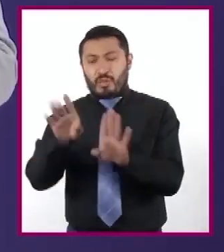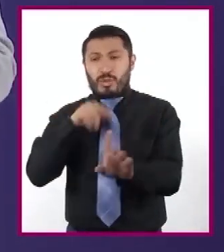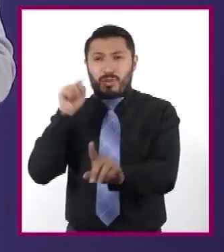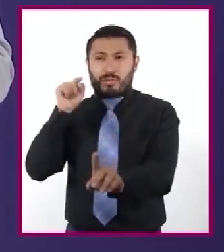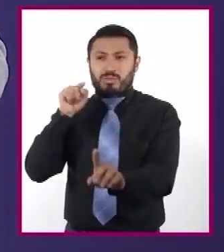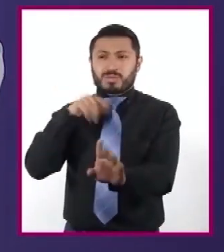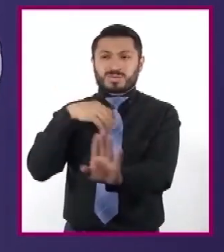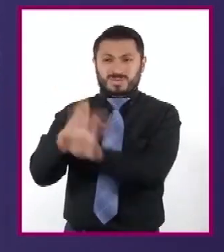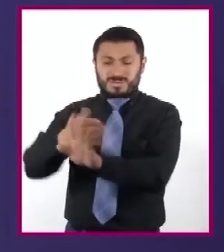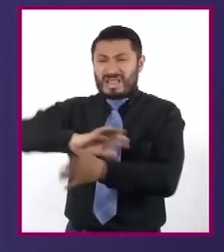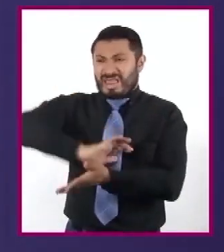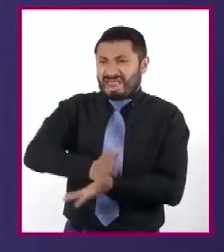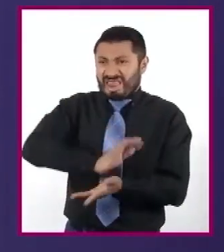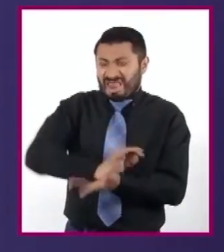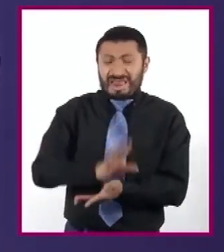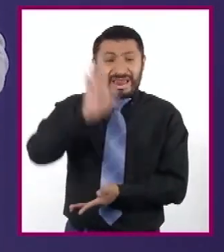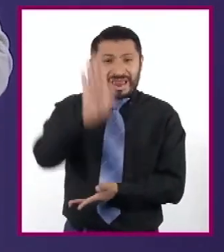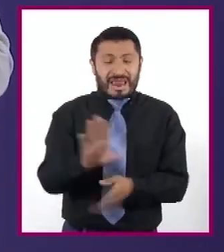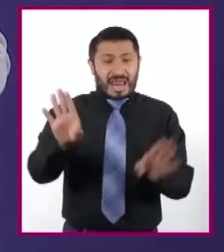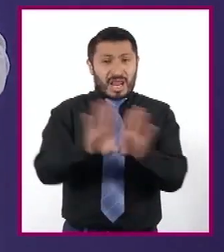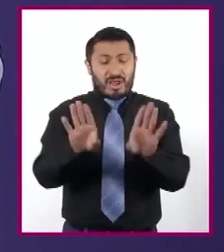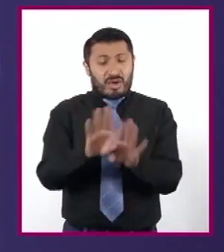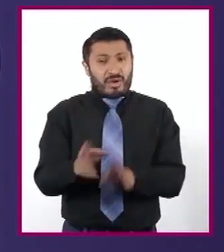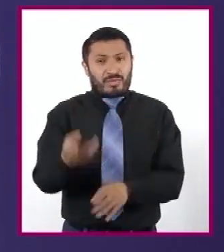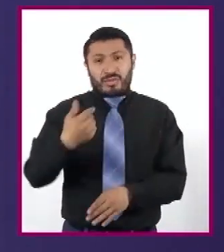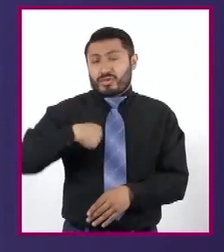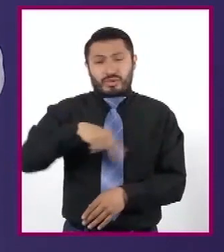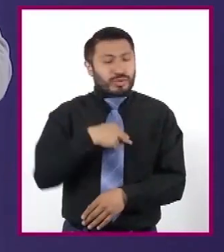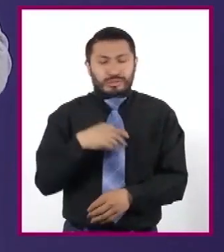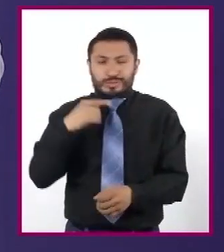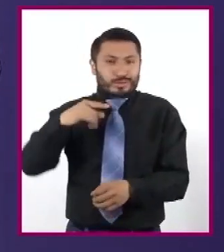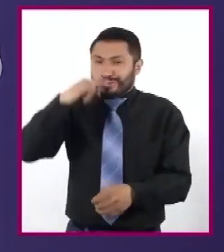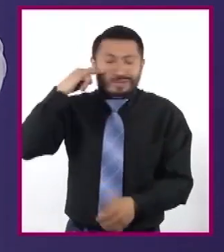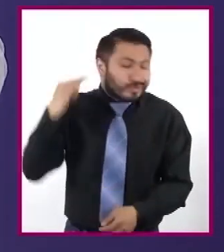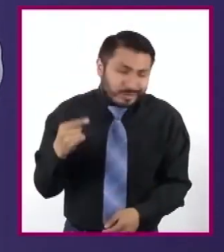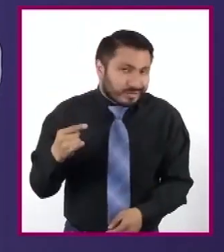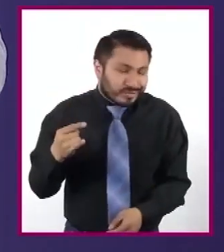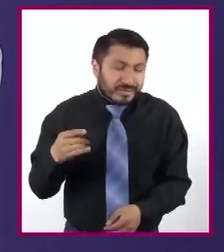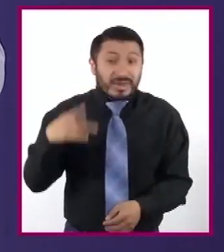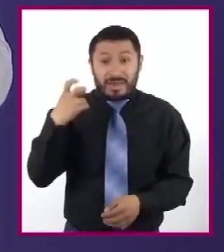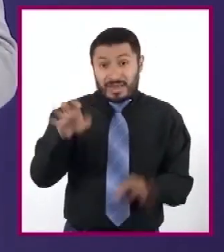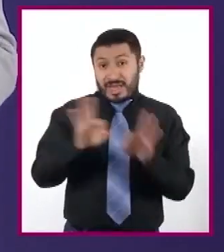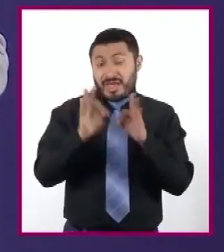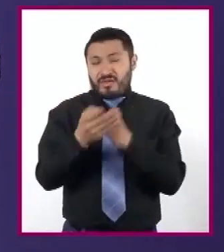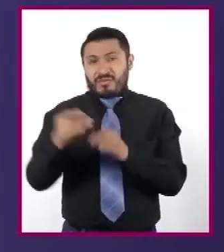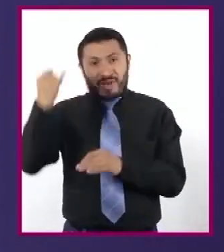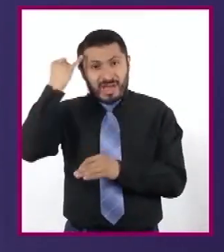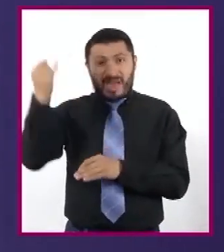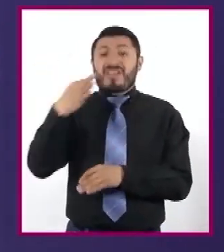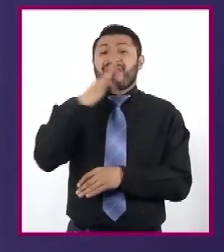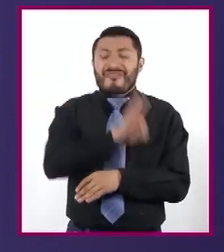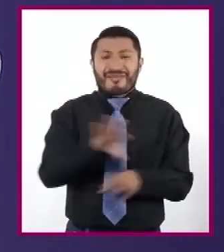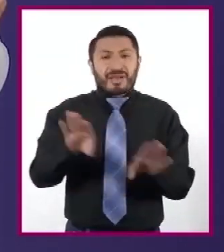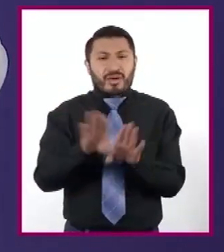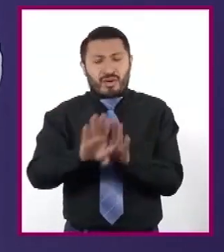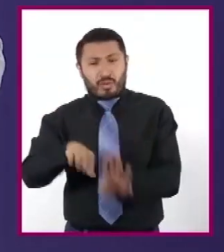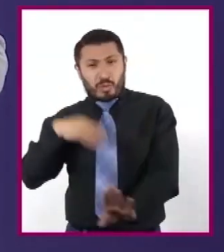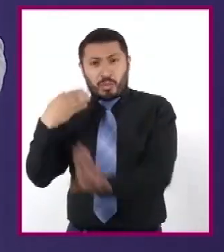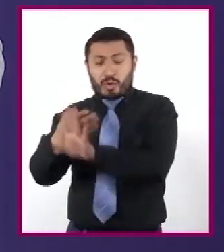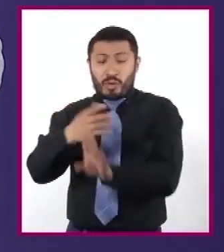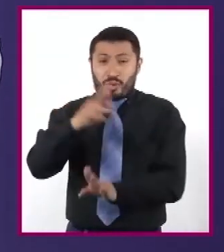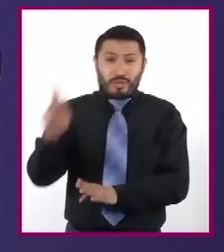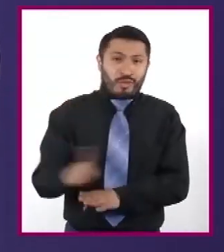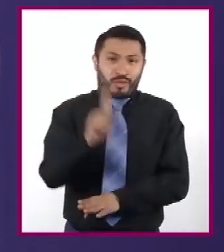primera impresión no seamos conscientes de ello. Este tipo de prejuicios, además, afectan la convivencia de los